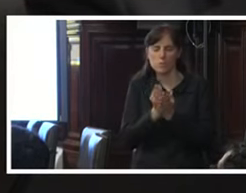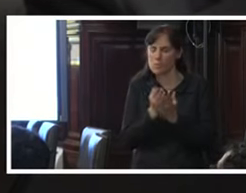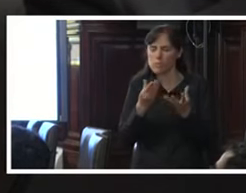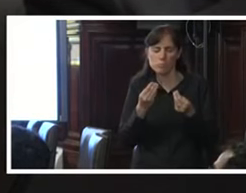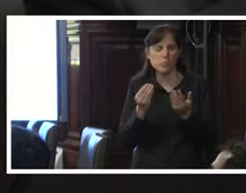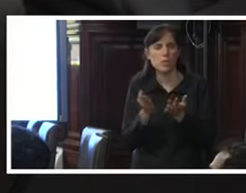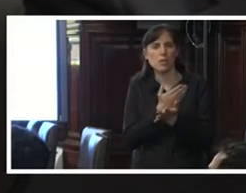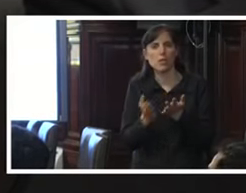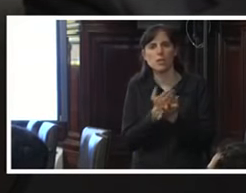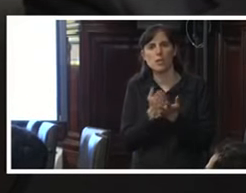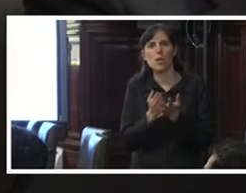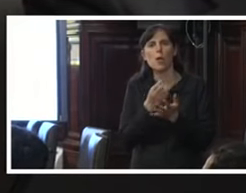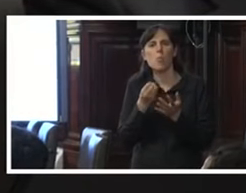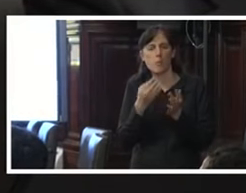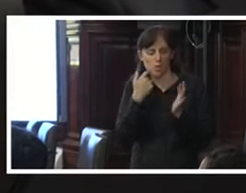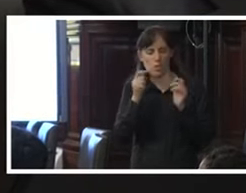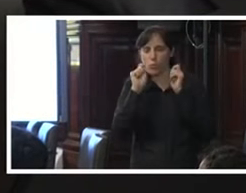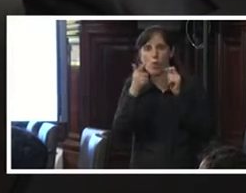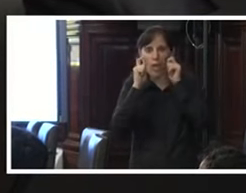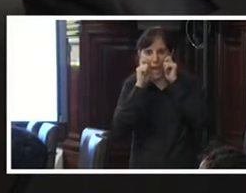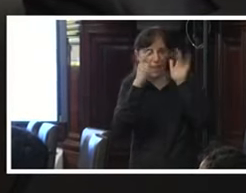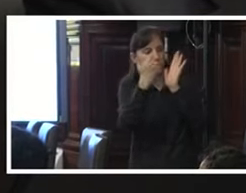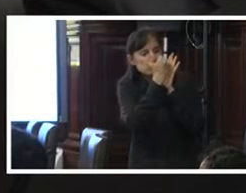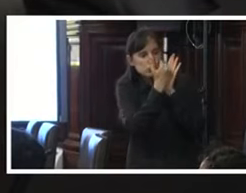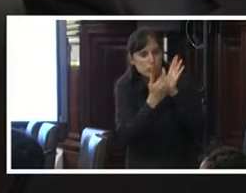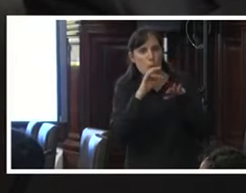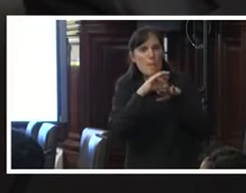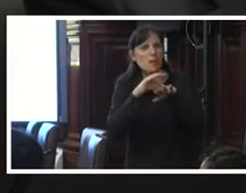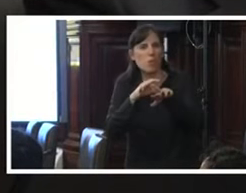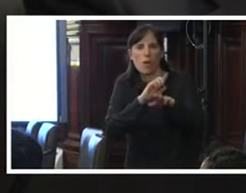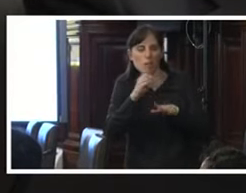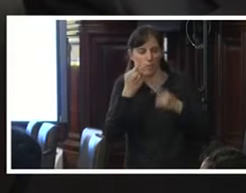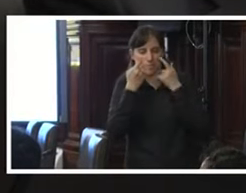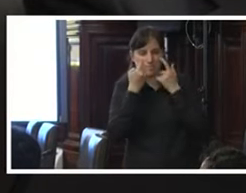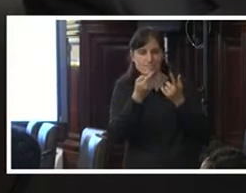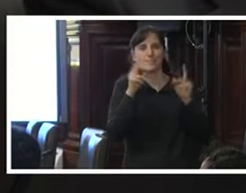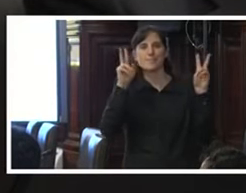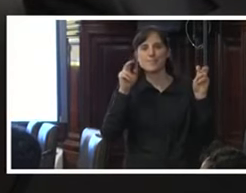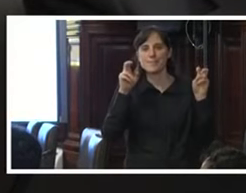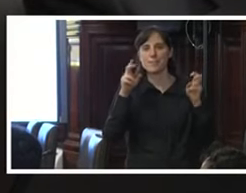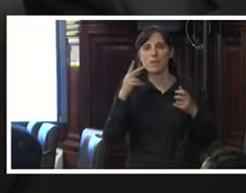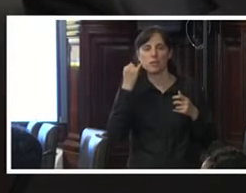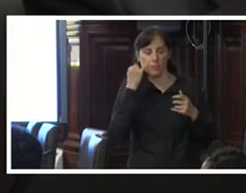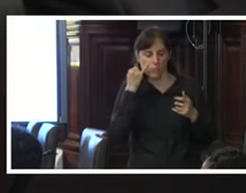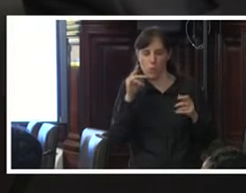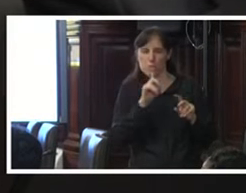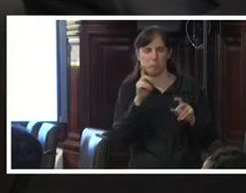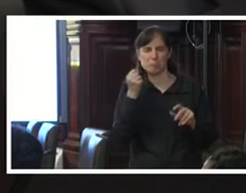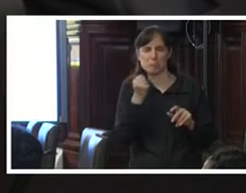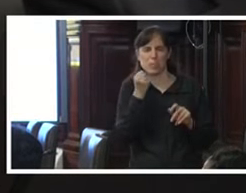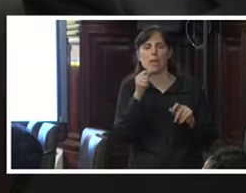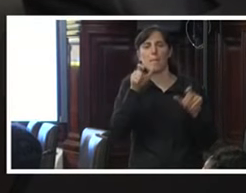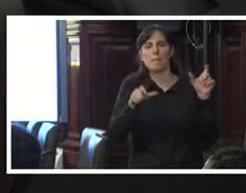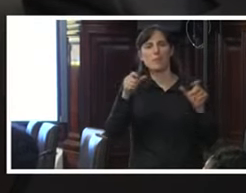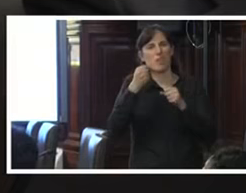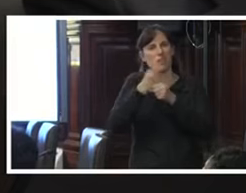ya que los protocolos de atención no contemplan la diversidad sexual en adultos mayores y el personal de salud es poco o nada